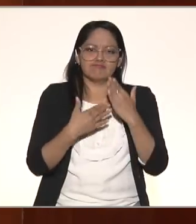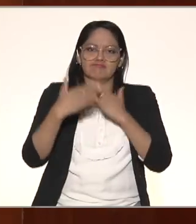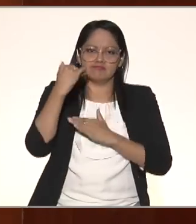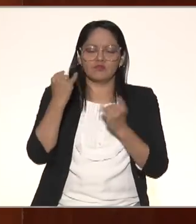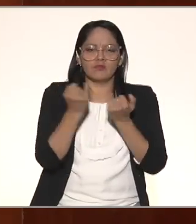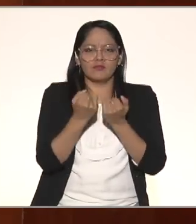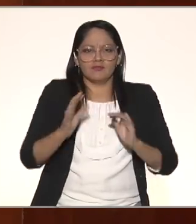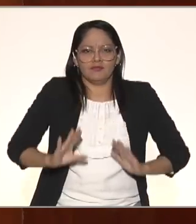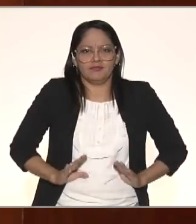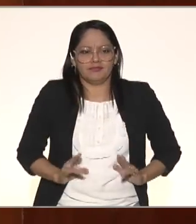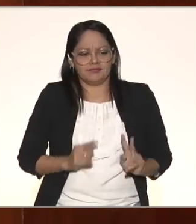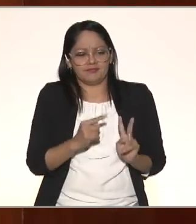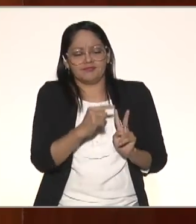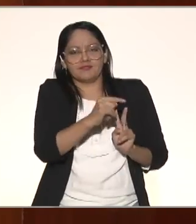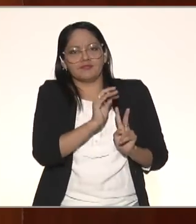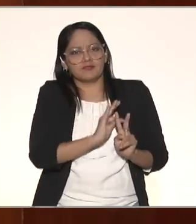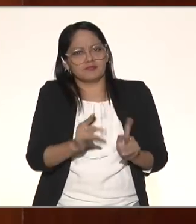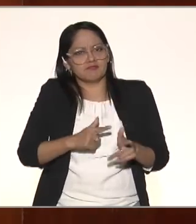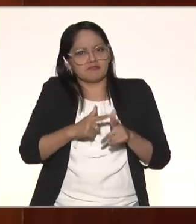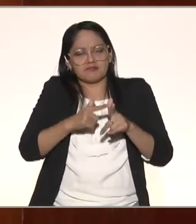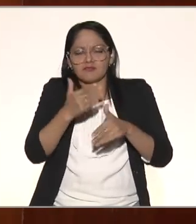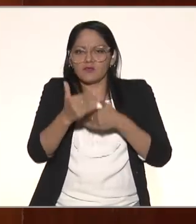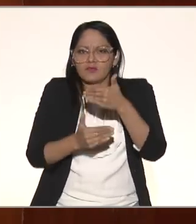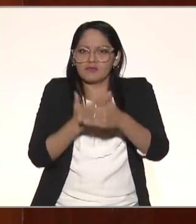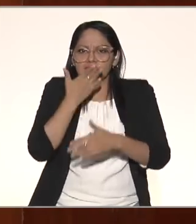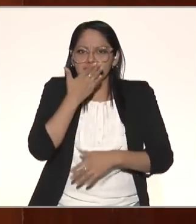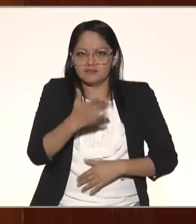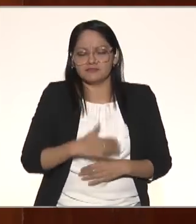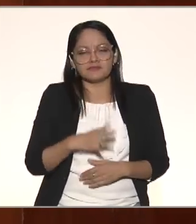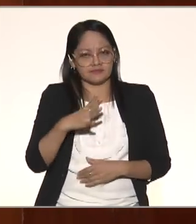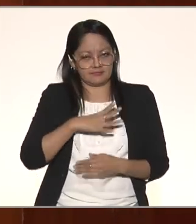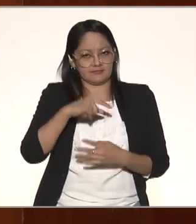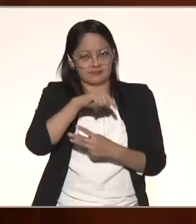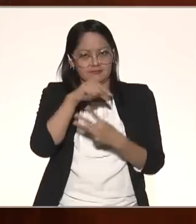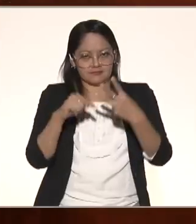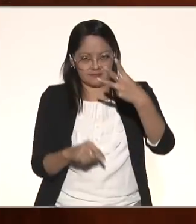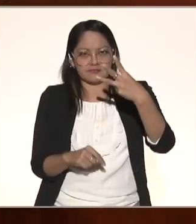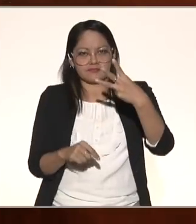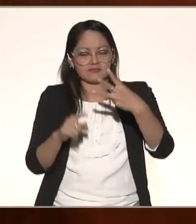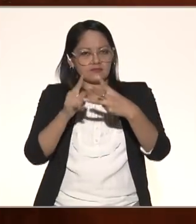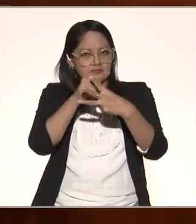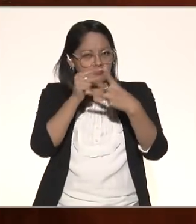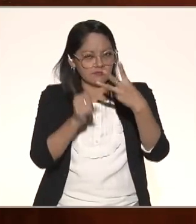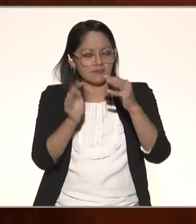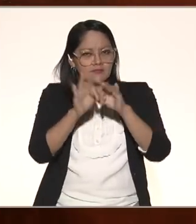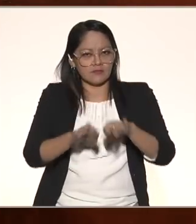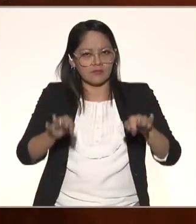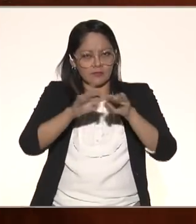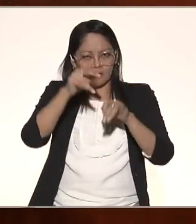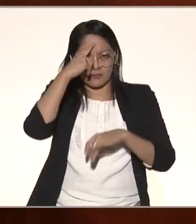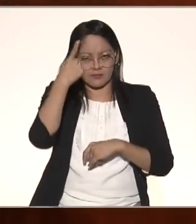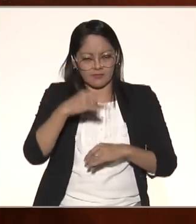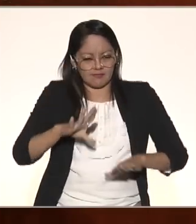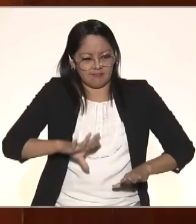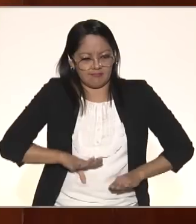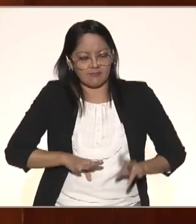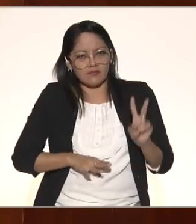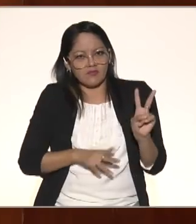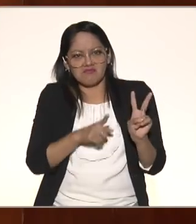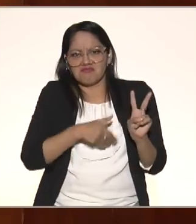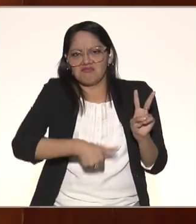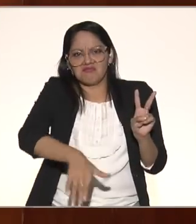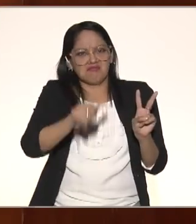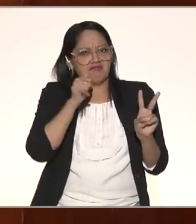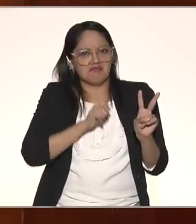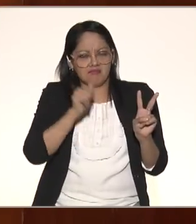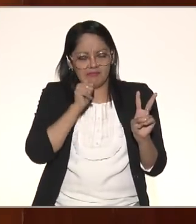pareja podrá seguir funcionando. Hay tres ingredientes indispensables para que una pareja prevalezca a largo plazo.